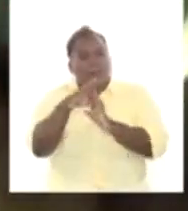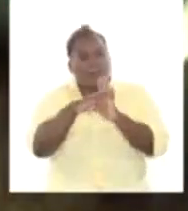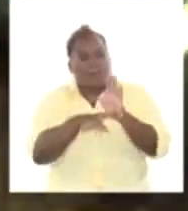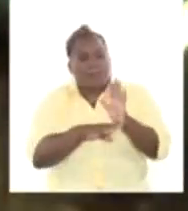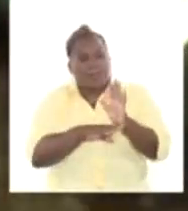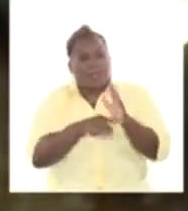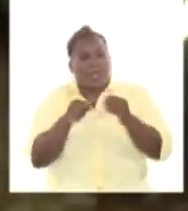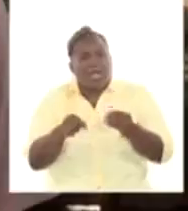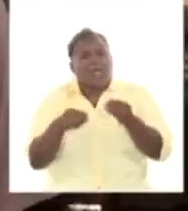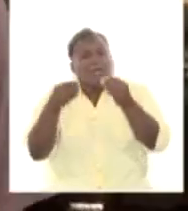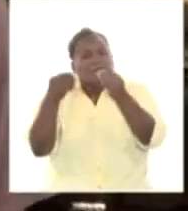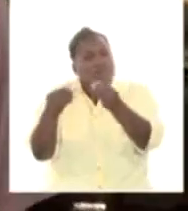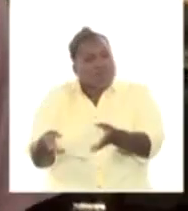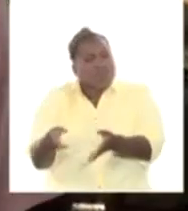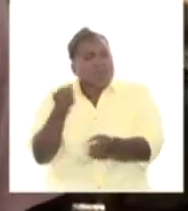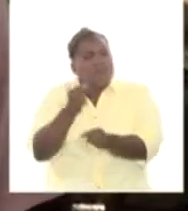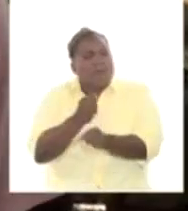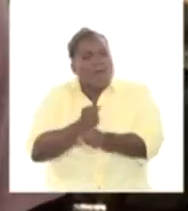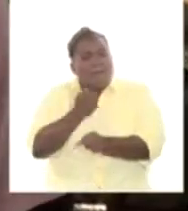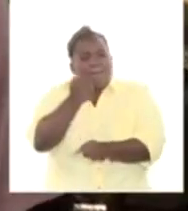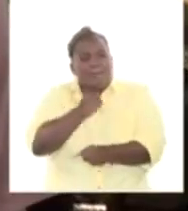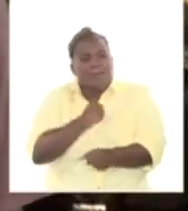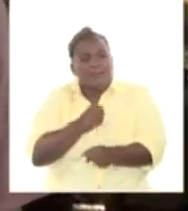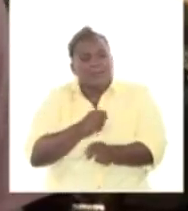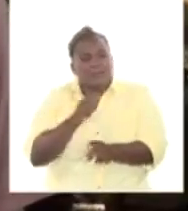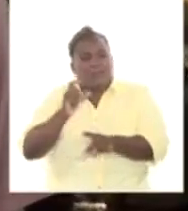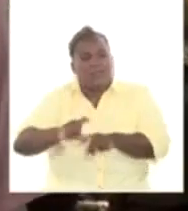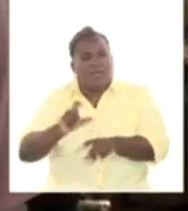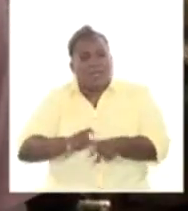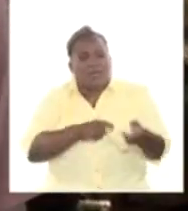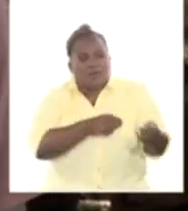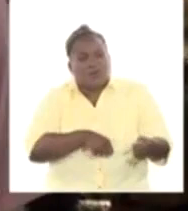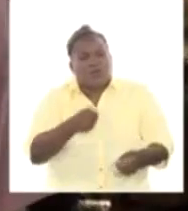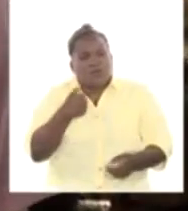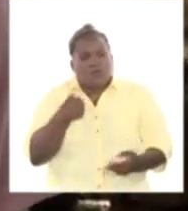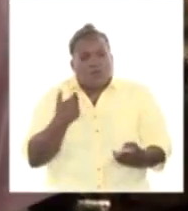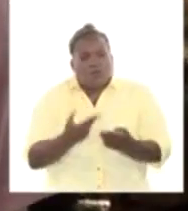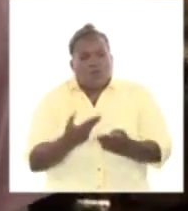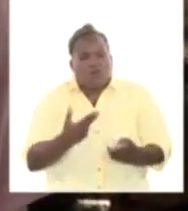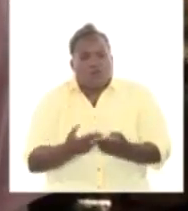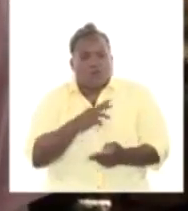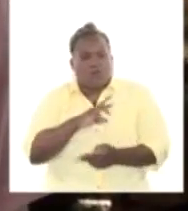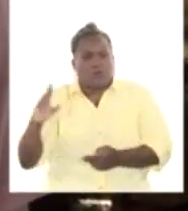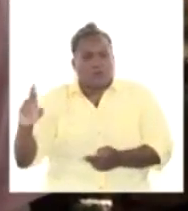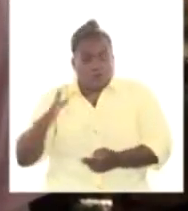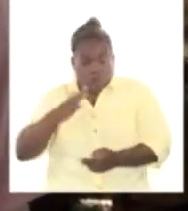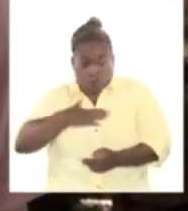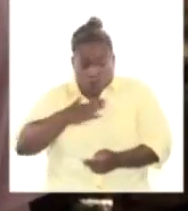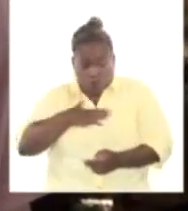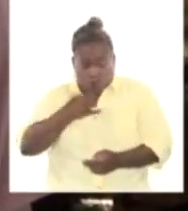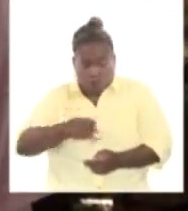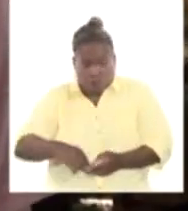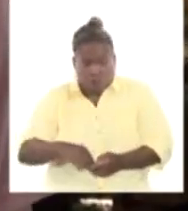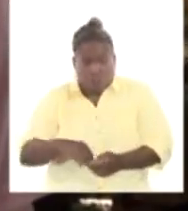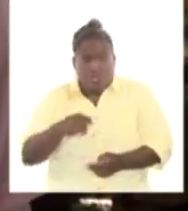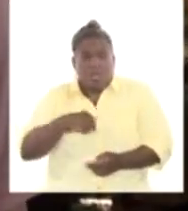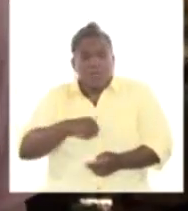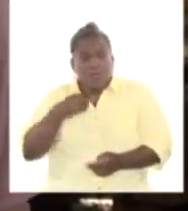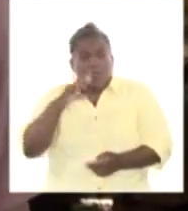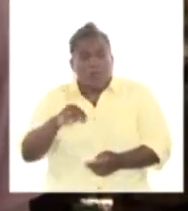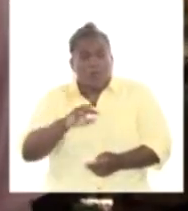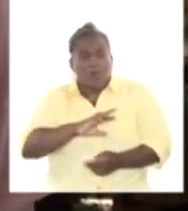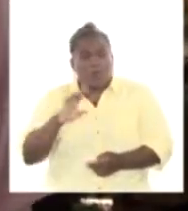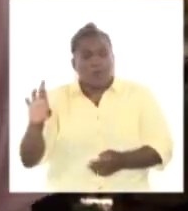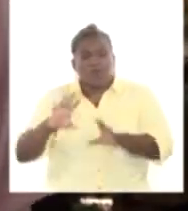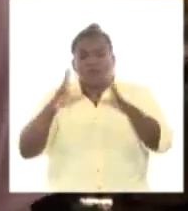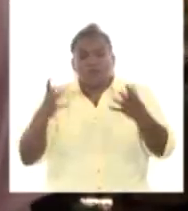que hay que apostarle más a la agricultura. Primero, yo tengo mucha confianza en mi persona, ¿no? En la revolución. Yo digo que la revolución lo puede todo. Con la revolución